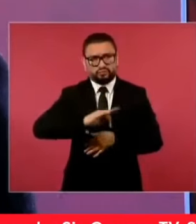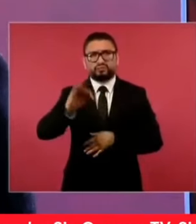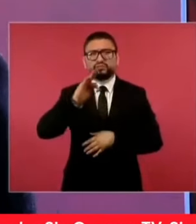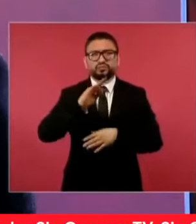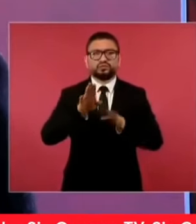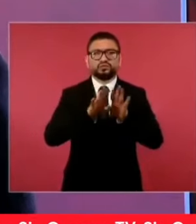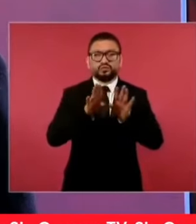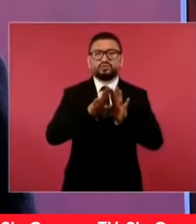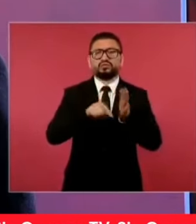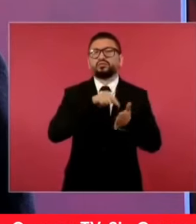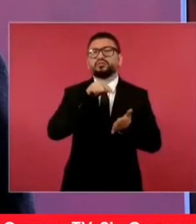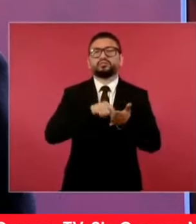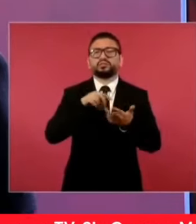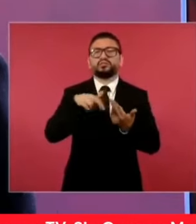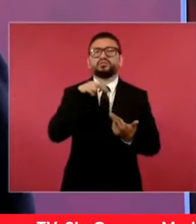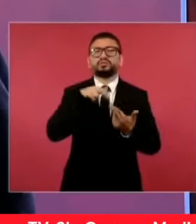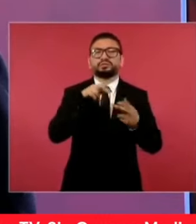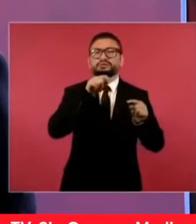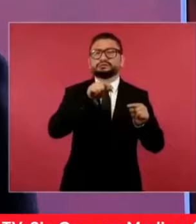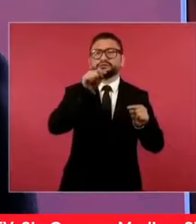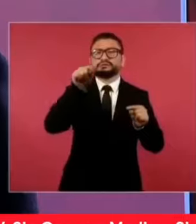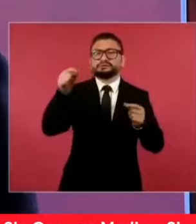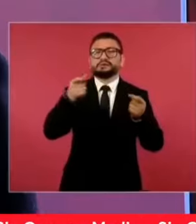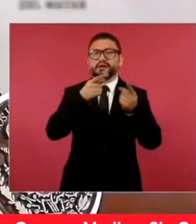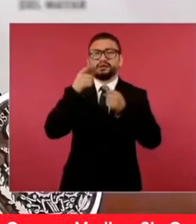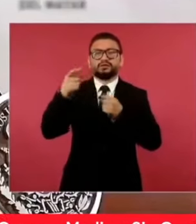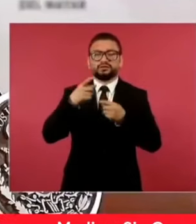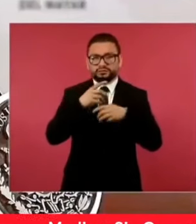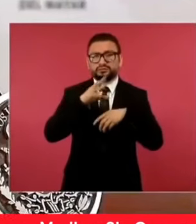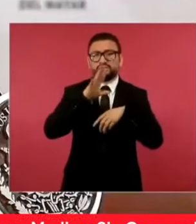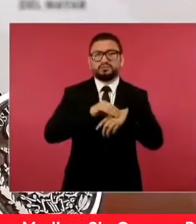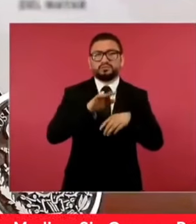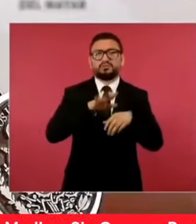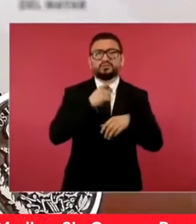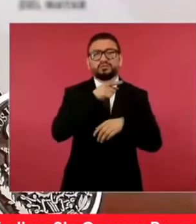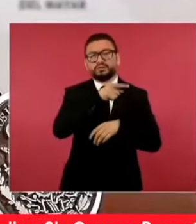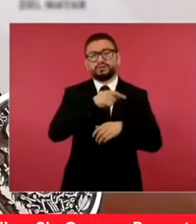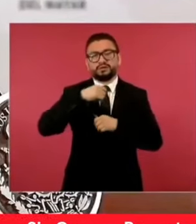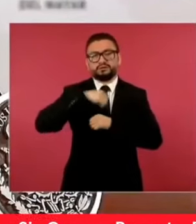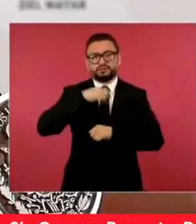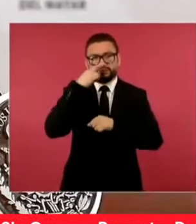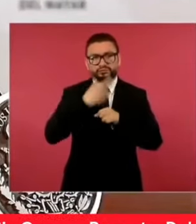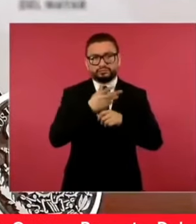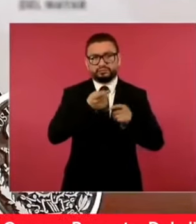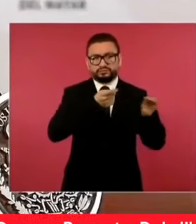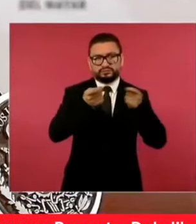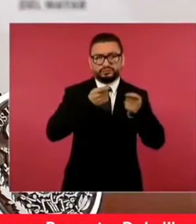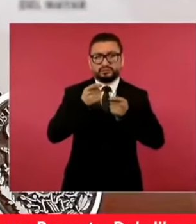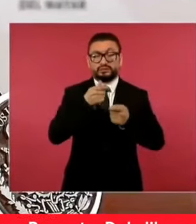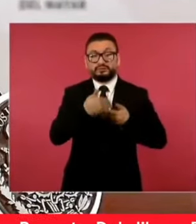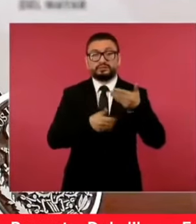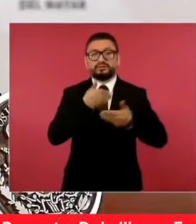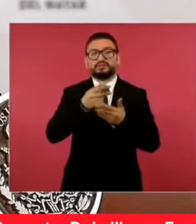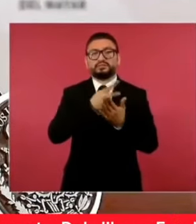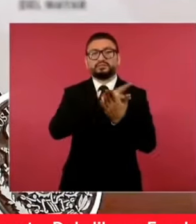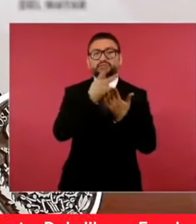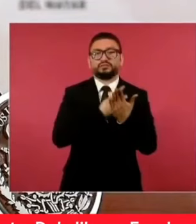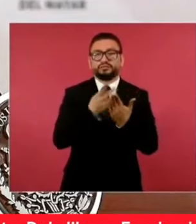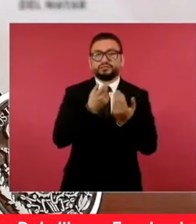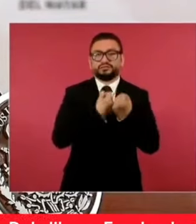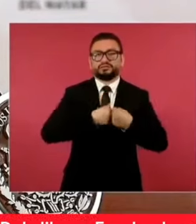de sectores y regiones aprobadas por el ente regulador. Para avanzar, se creó un programa social